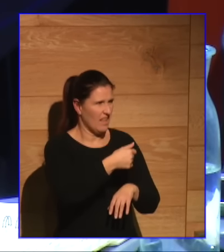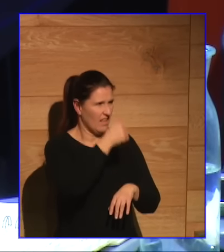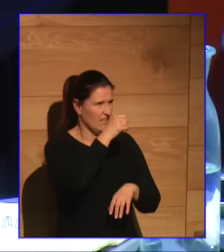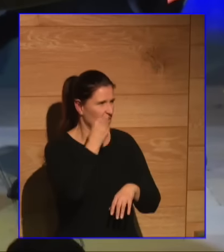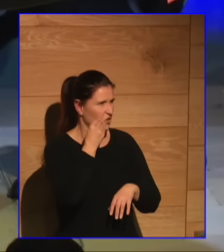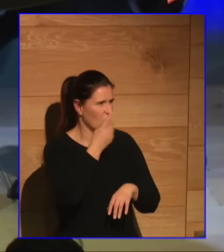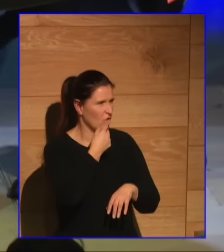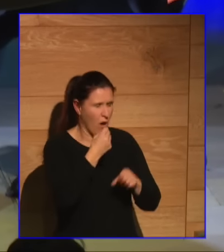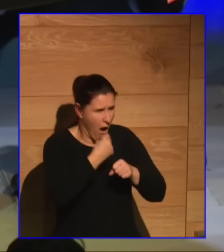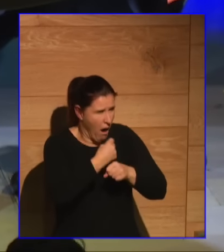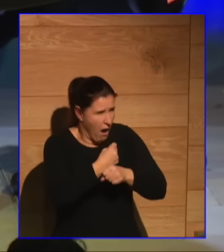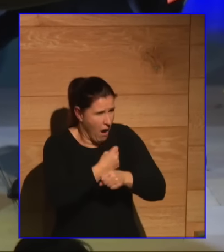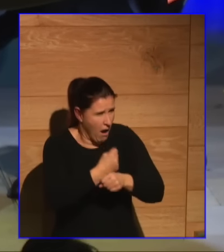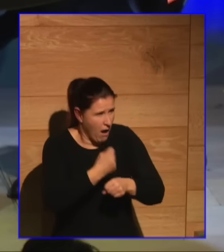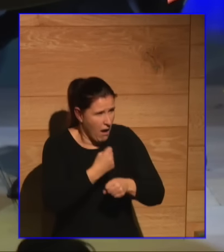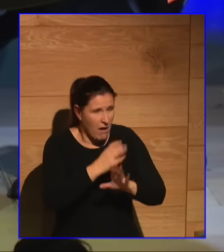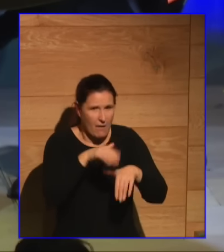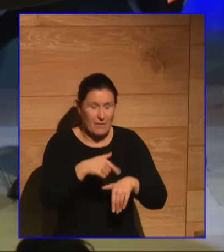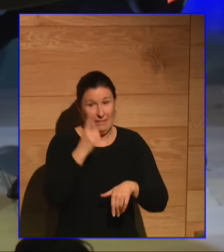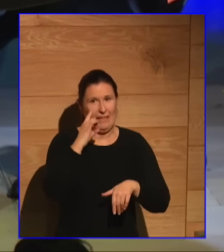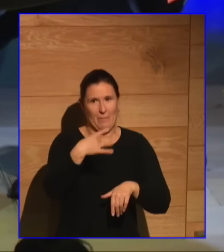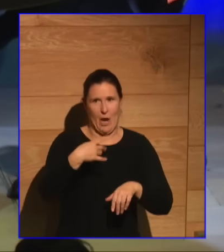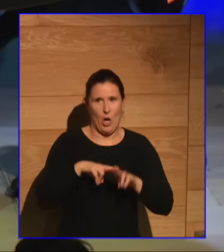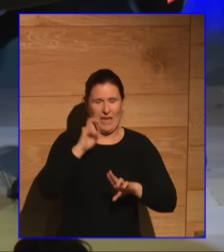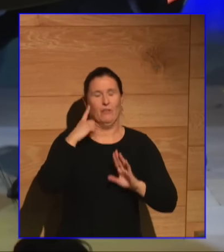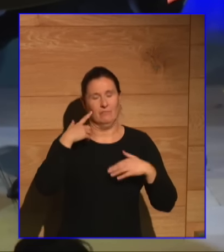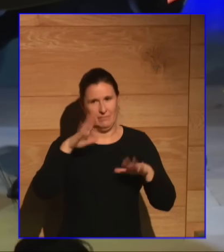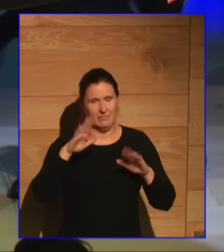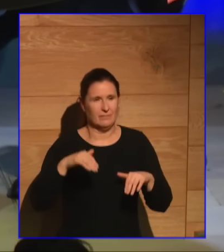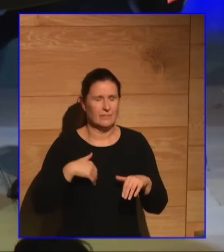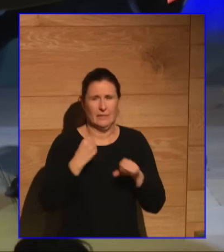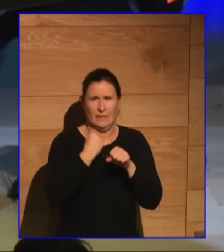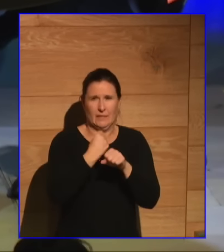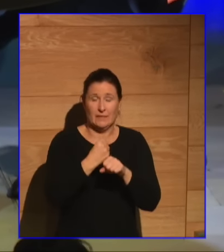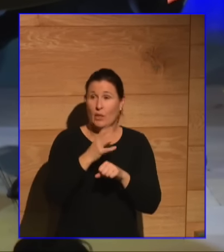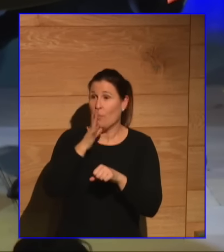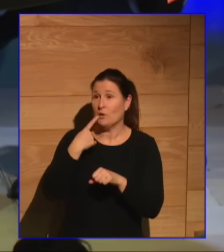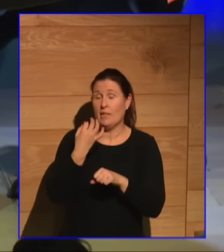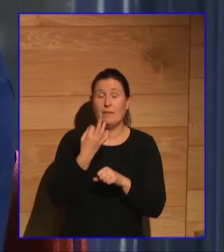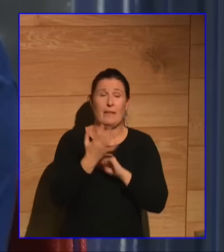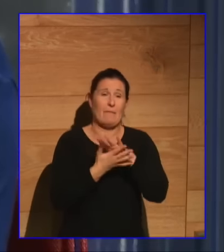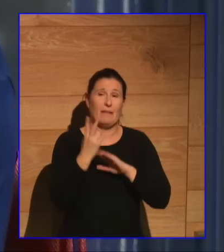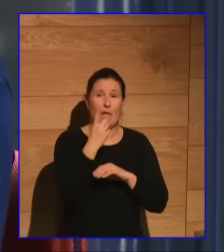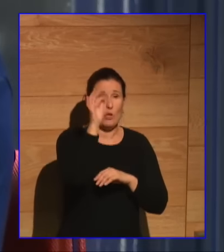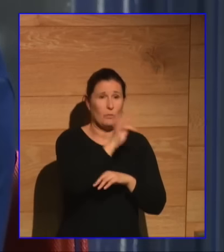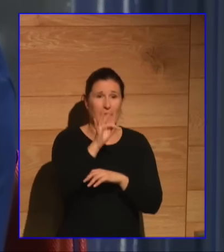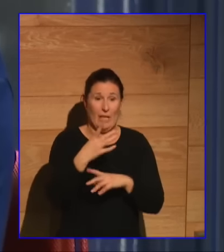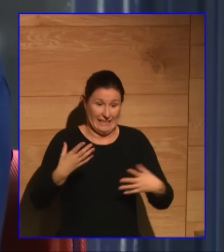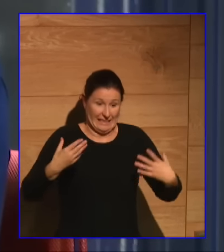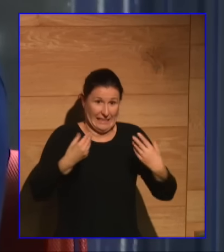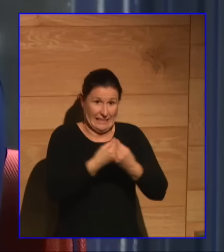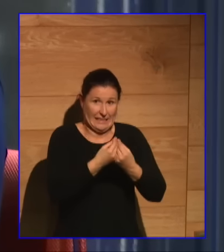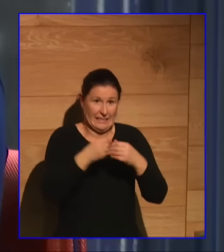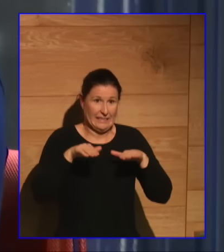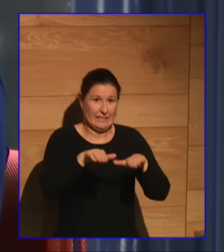O sea, te deja los cuernos haciendo una película en blanco y negro, además. Claro, pero por eso hay que hablar de las dos películas en conjunto, porque además... Sí,